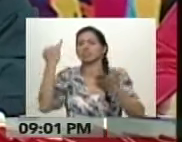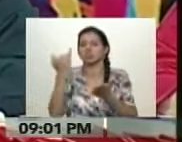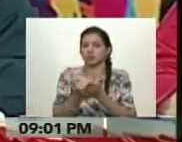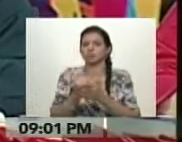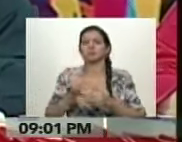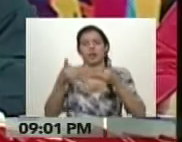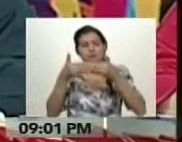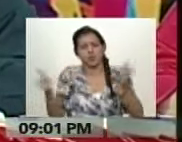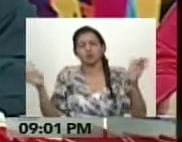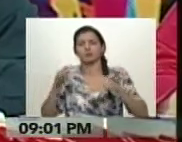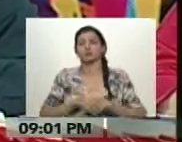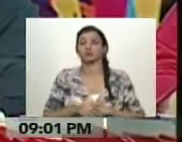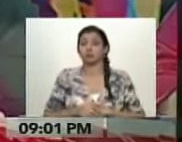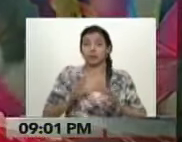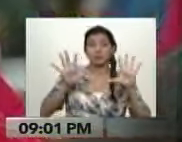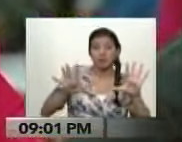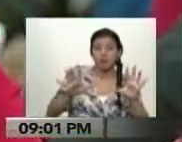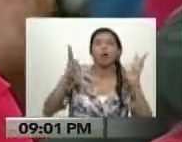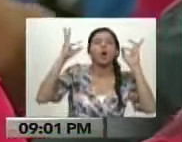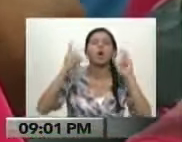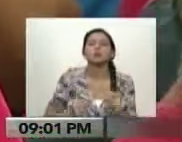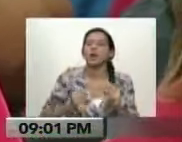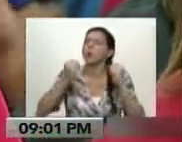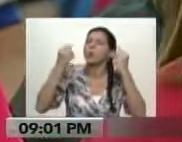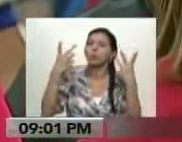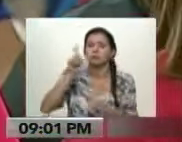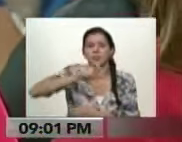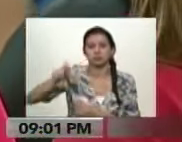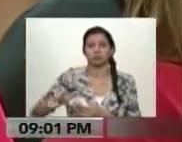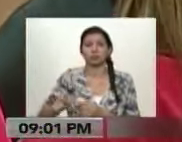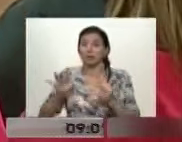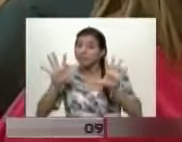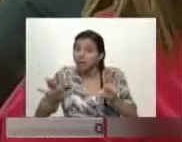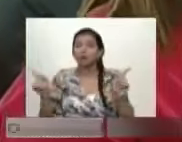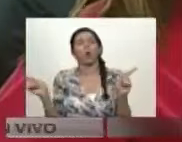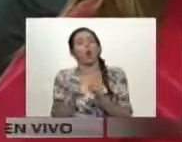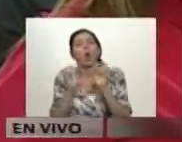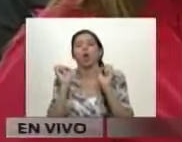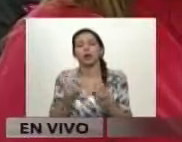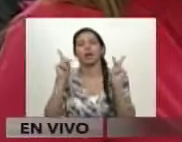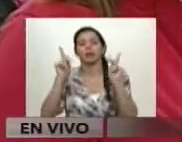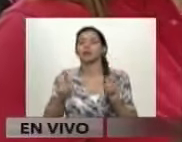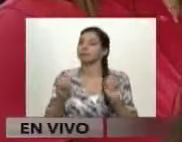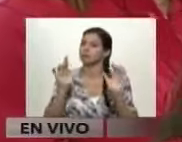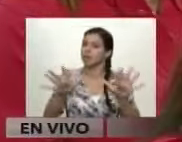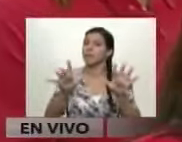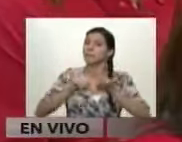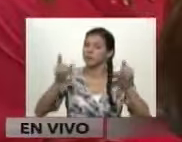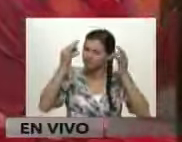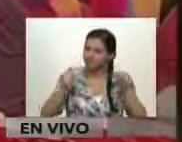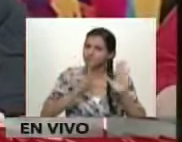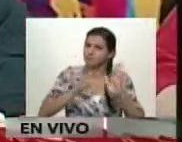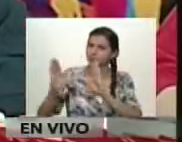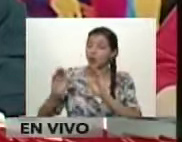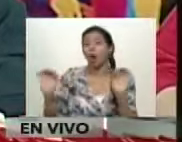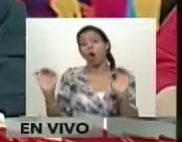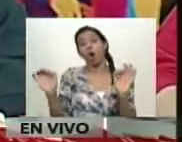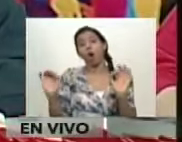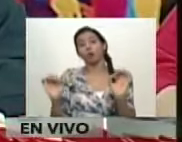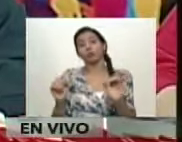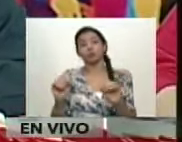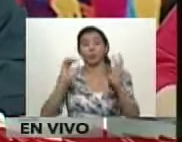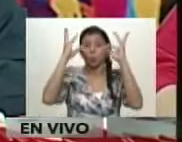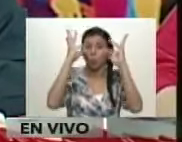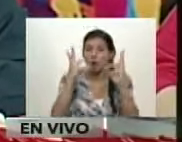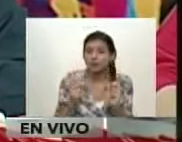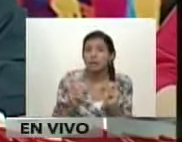Si somos 10, somos 10, pero bien organizados. Y si somos 5 millones, 5